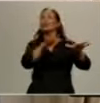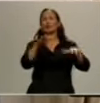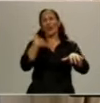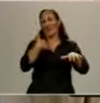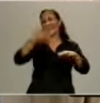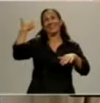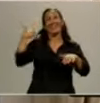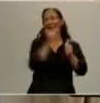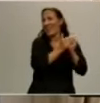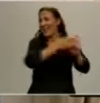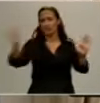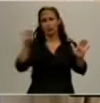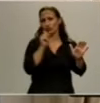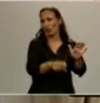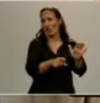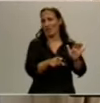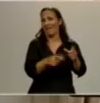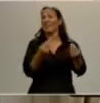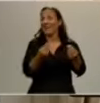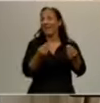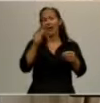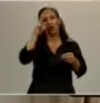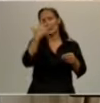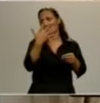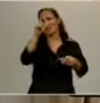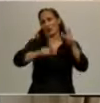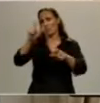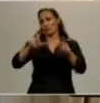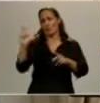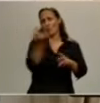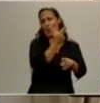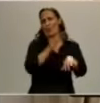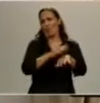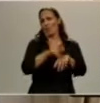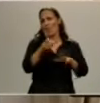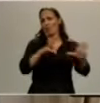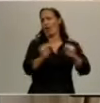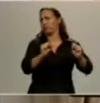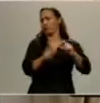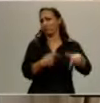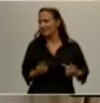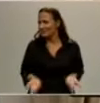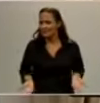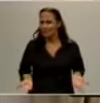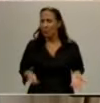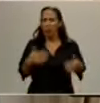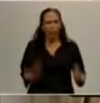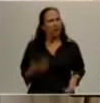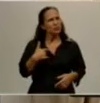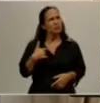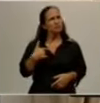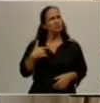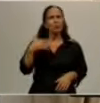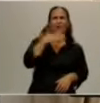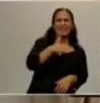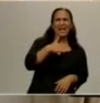Argentina y que costó, reitero, la vida de 85 personas. Por eso No se entiende, o tal vez se